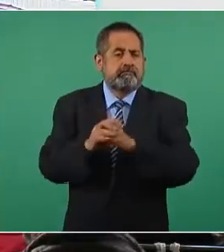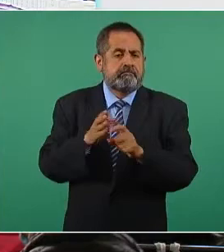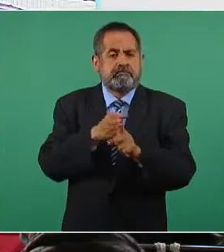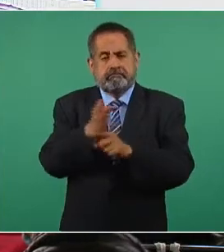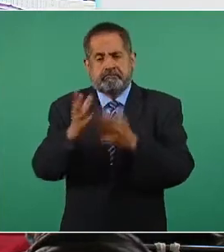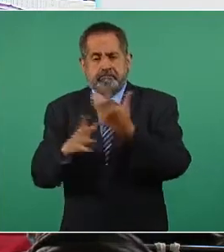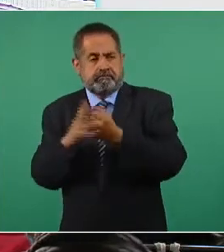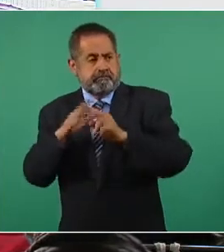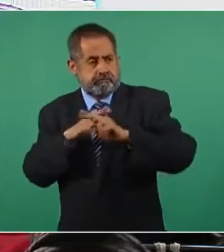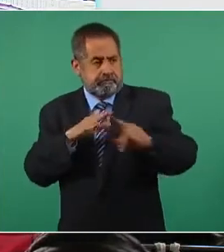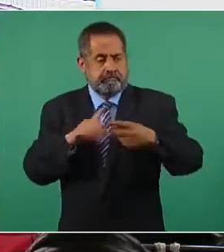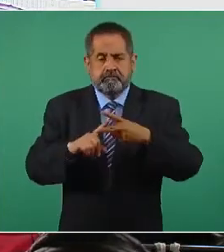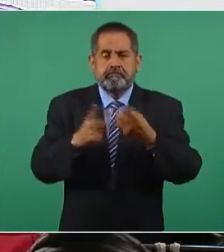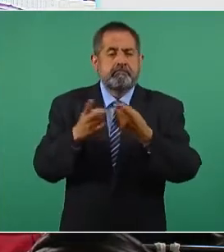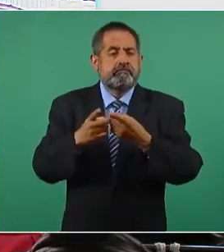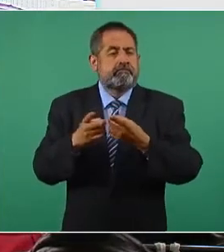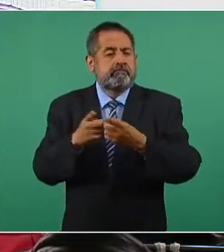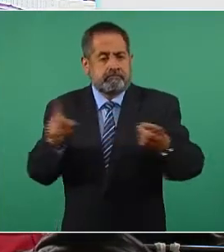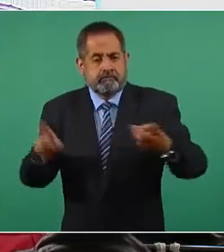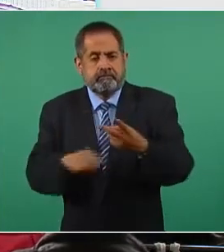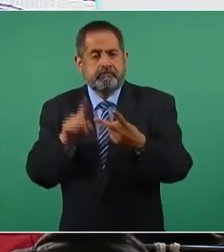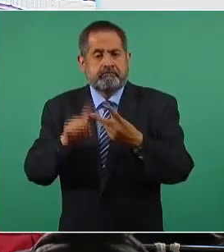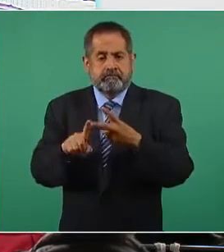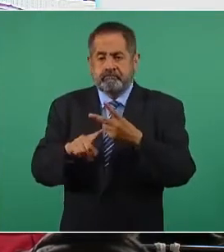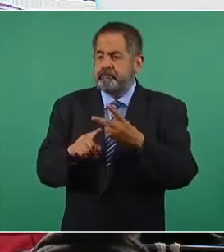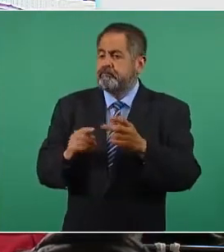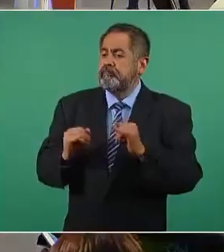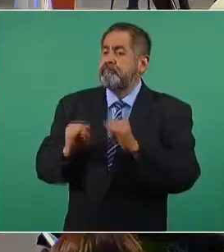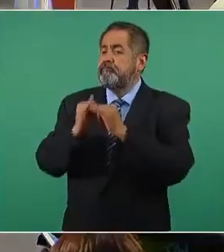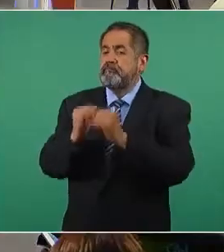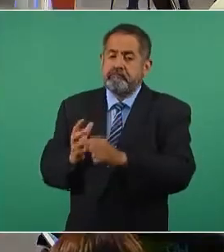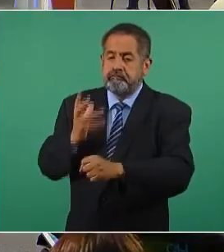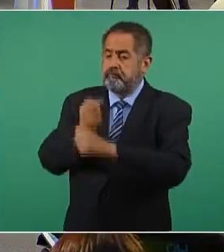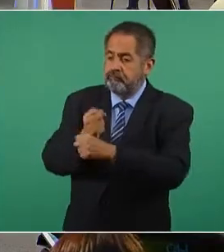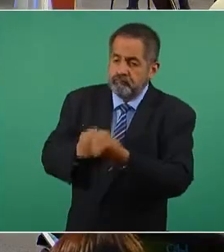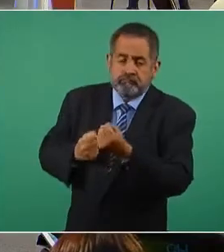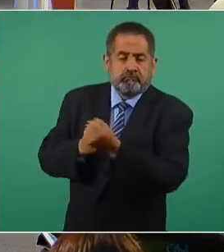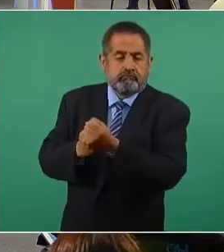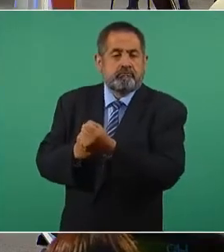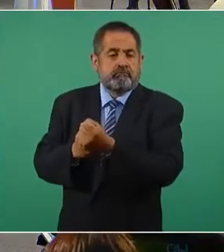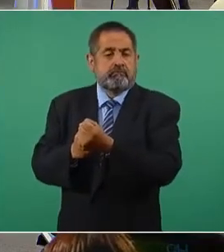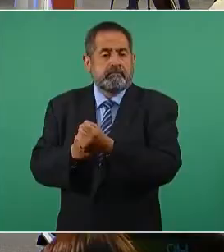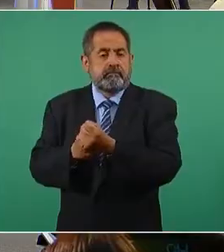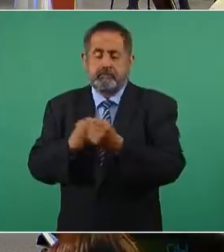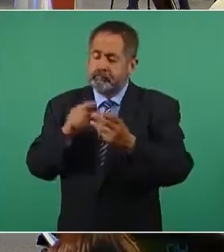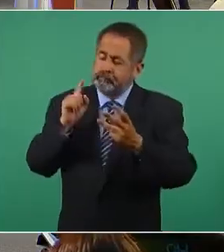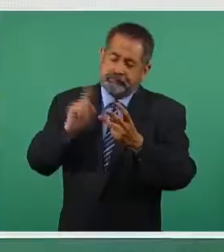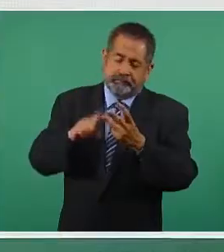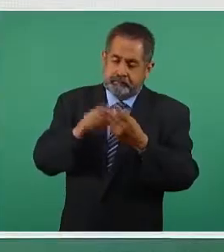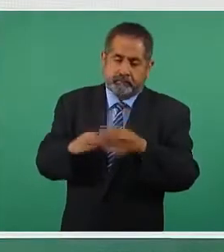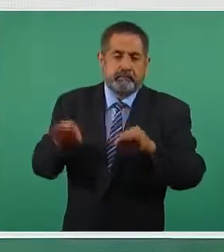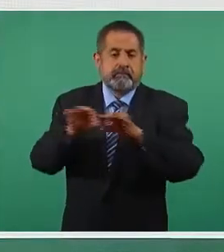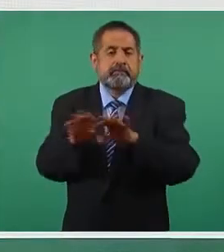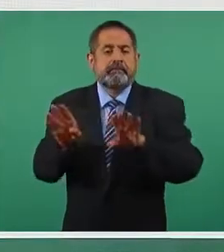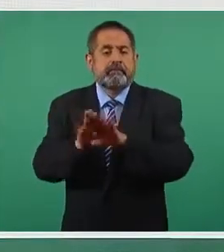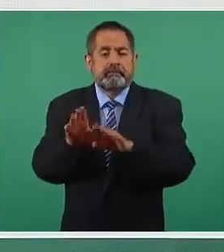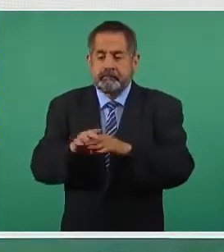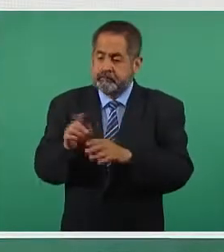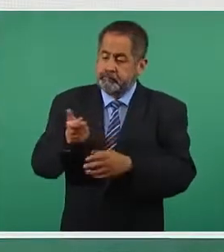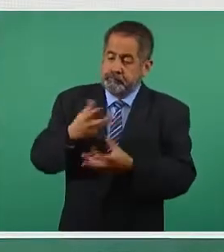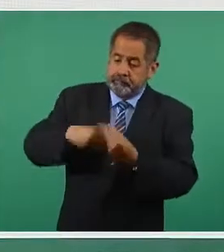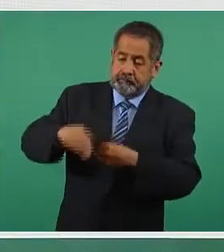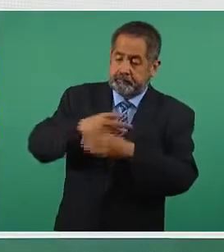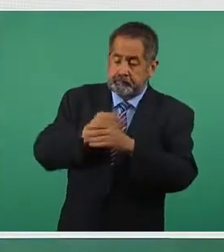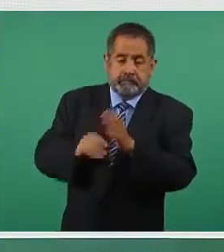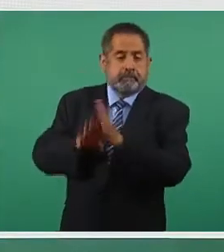migración, desarrollo, fortalecimiento de las instituciones de la región y de manera muy importante recuperación económica